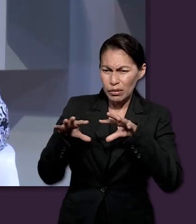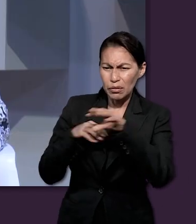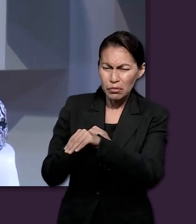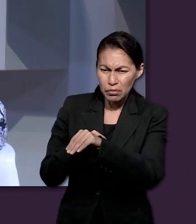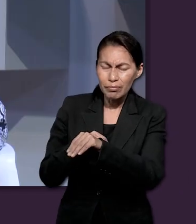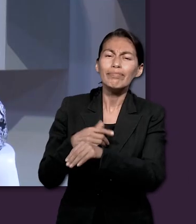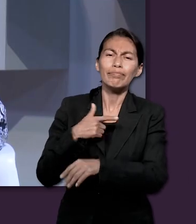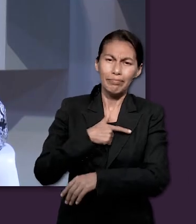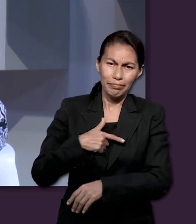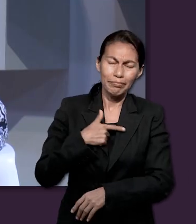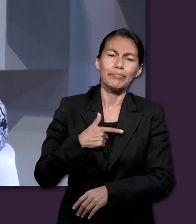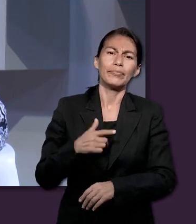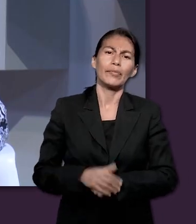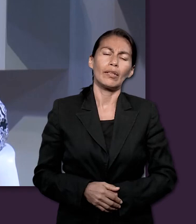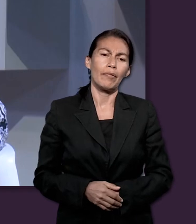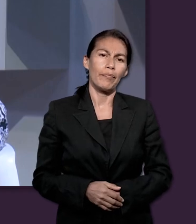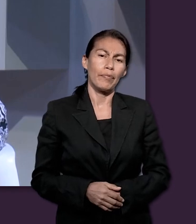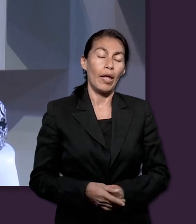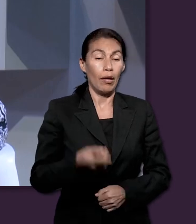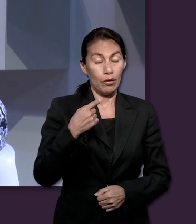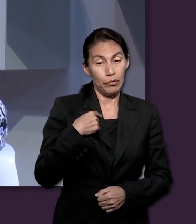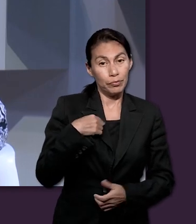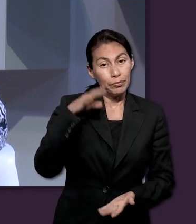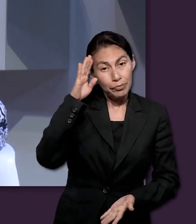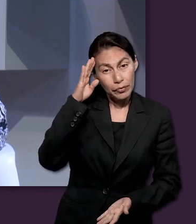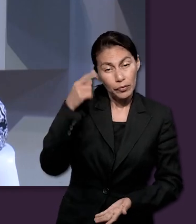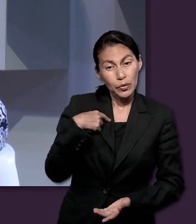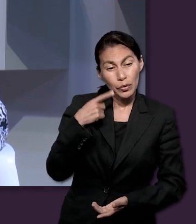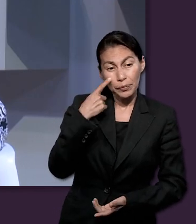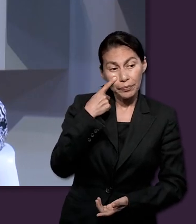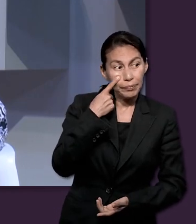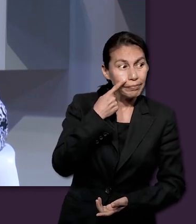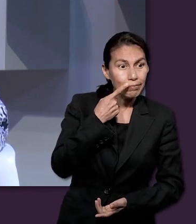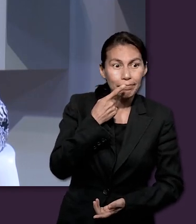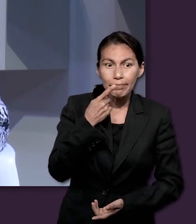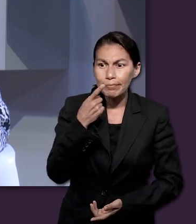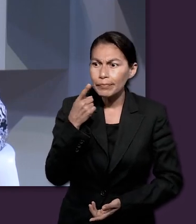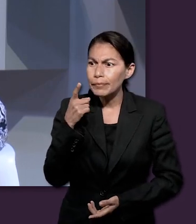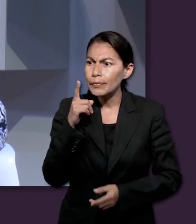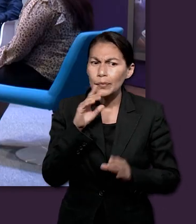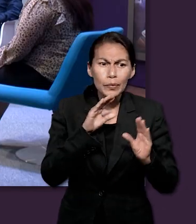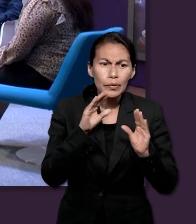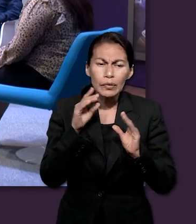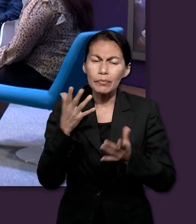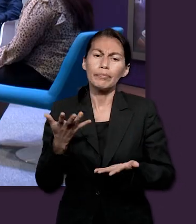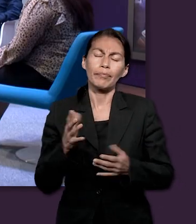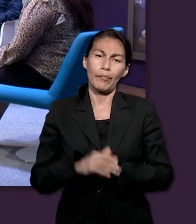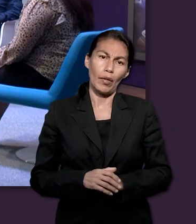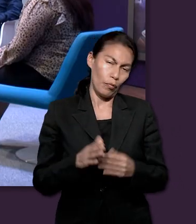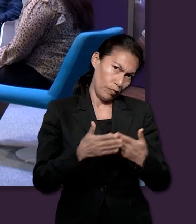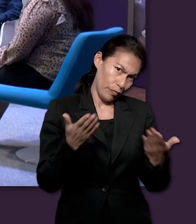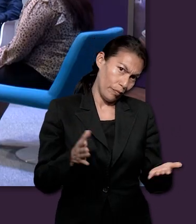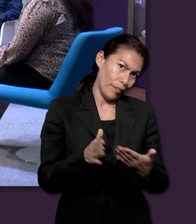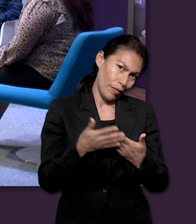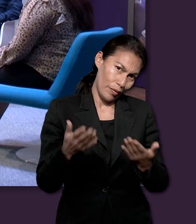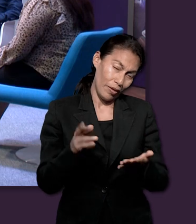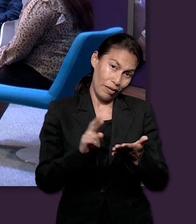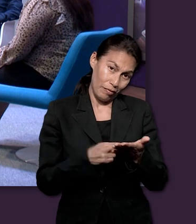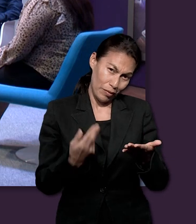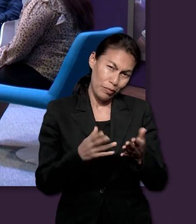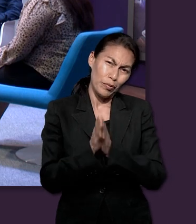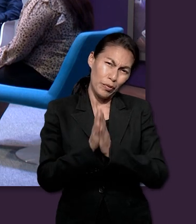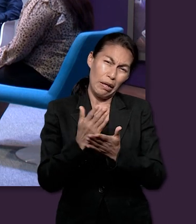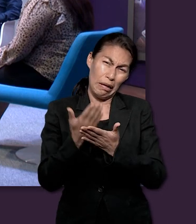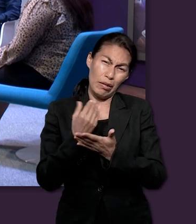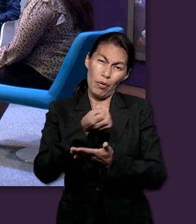que una de las cualidades que diría sería que soy observadora. Y bueno, con esto, ¿qué les parece? Iniciamos nuestro repaso, pero antes